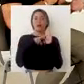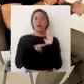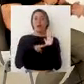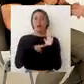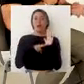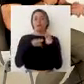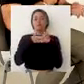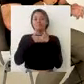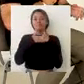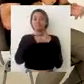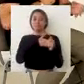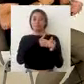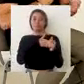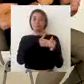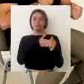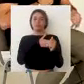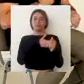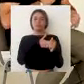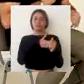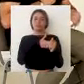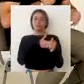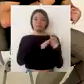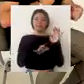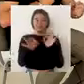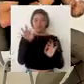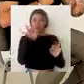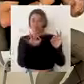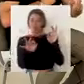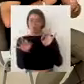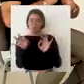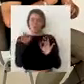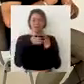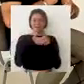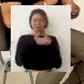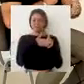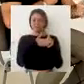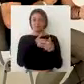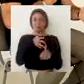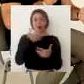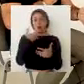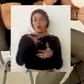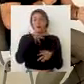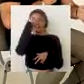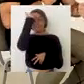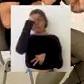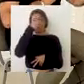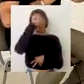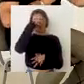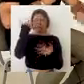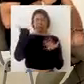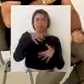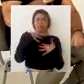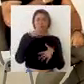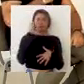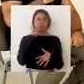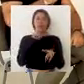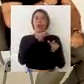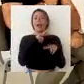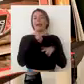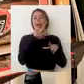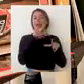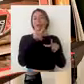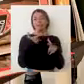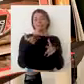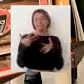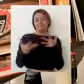es el Dungeon Master o el director de juego, que les va a decir qué van a hacer, qué pueden hacer, y todo se determina con unos